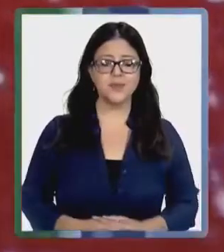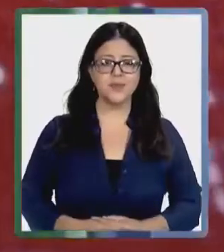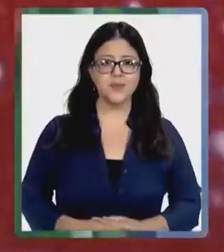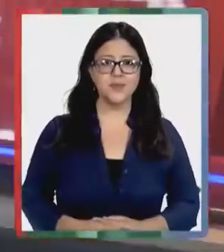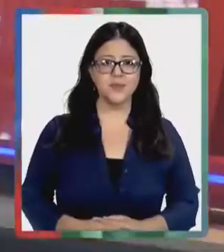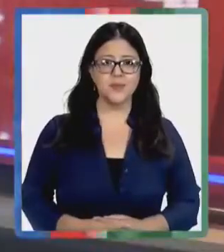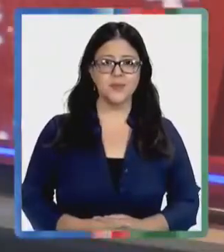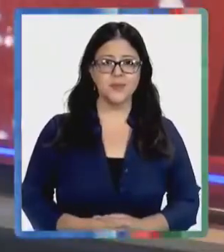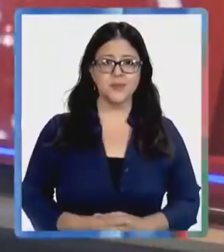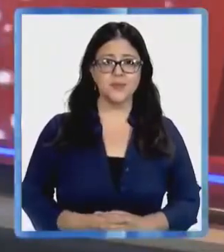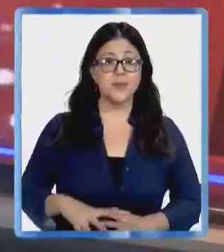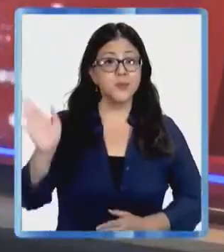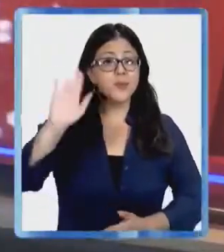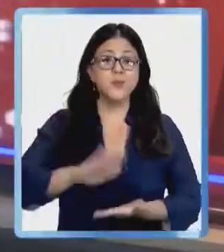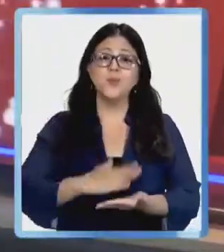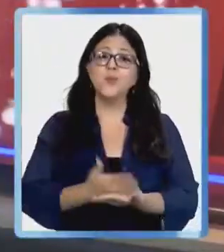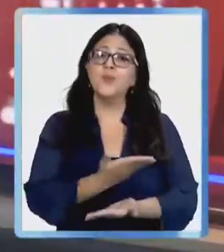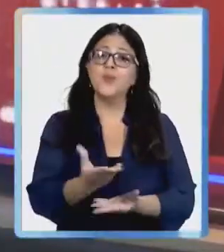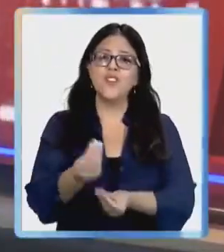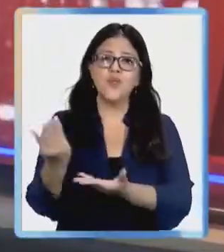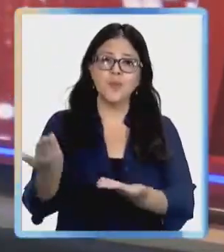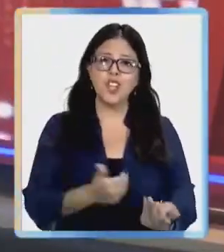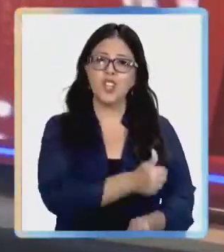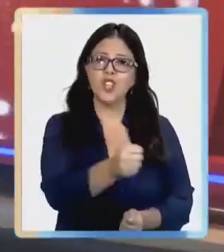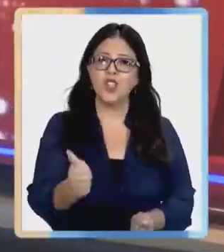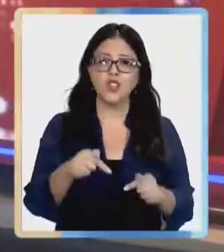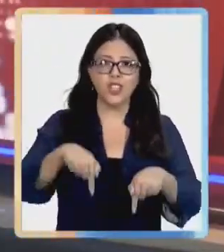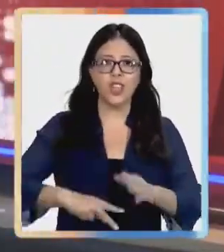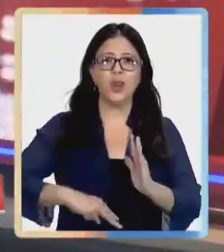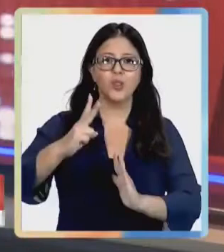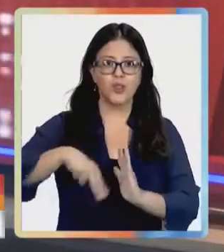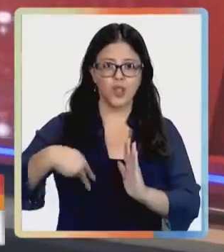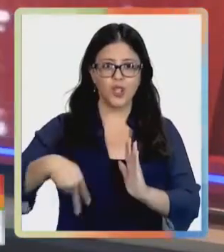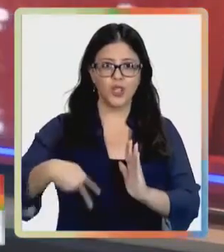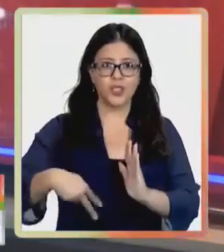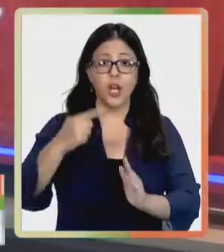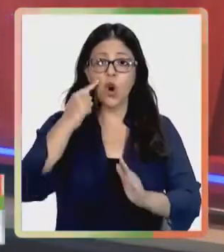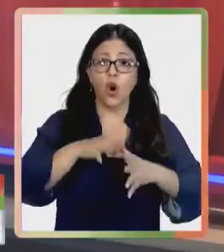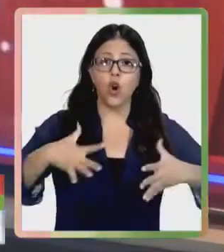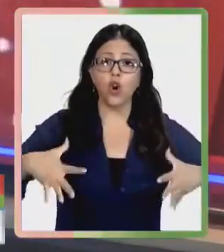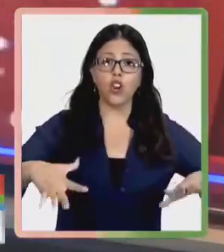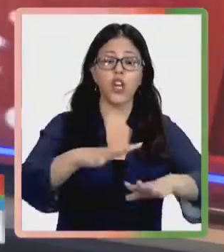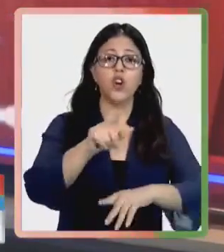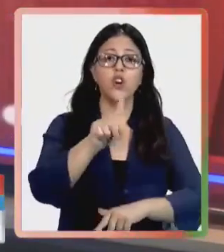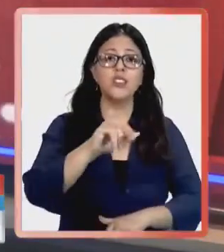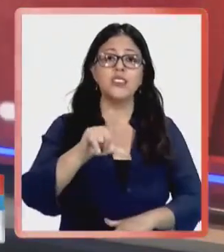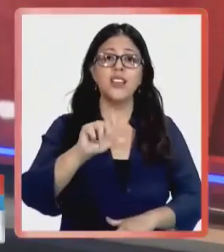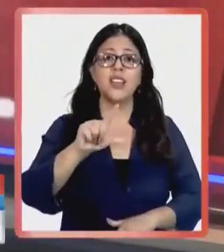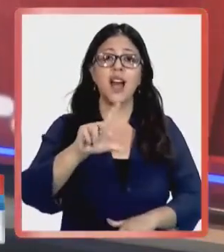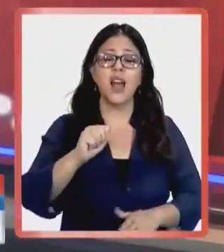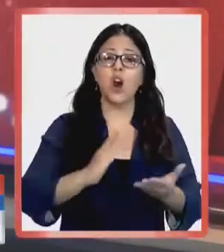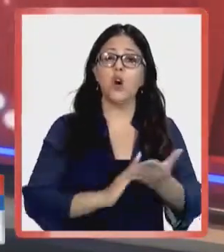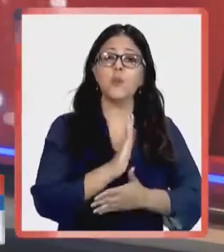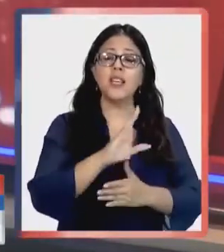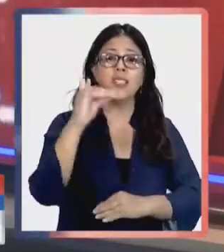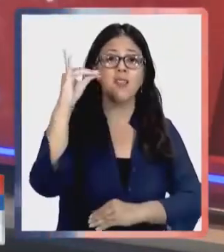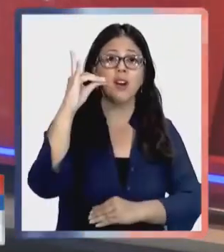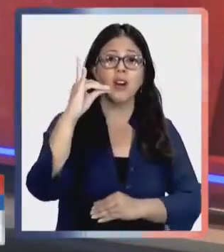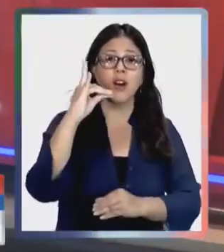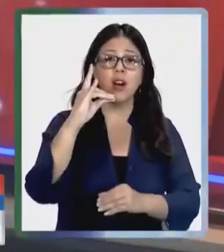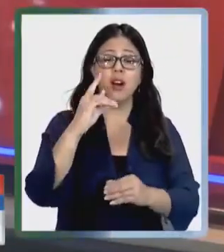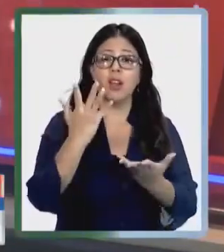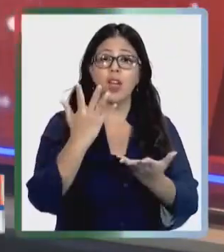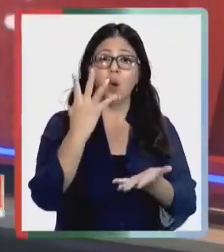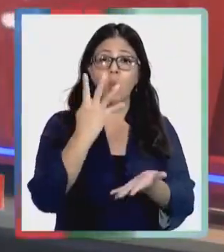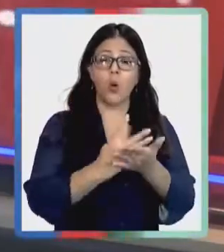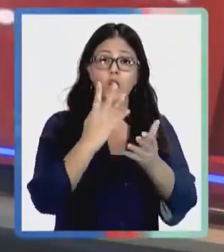Noticias. Hola, ¿cómo están? Bienvenidas y bienvenidos a Portavoz Noticias. El río Silala nace en Bolivia, a 4.000 metros